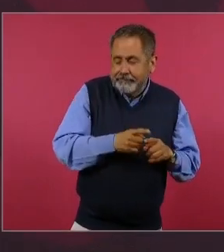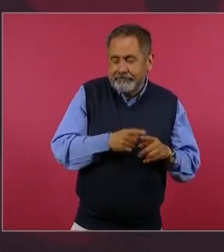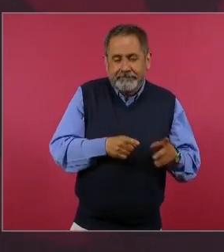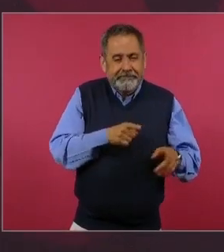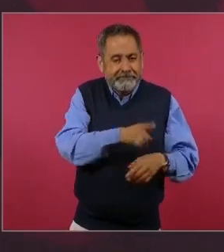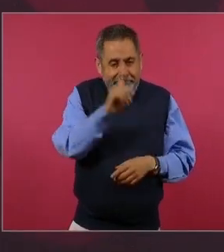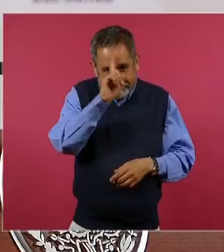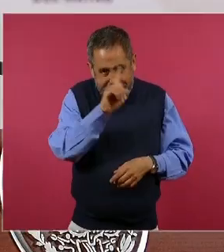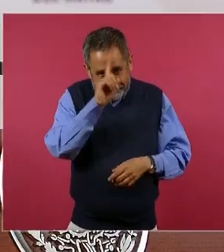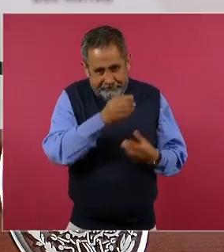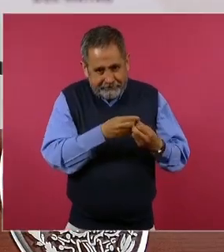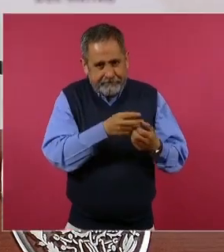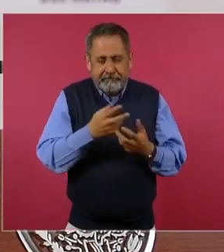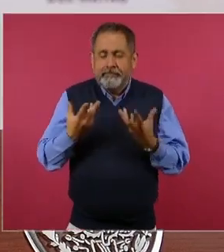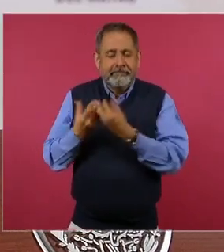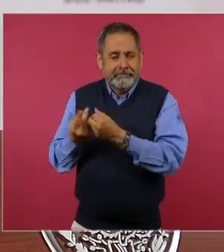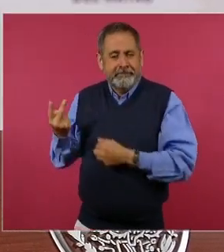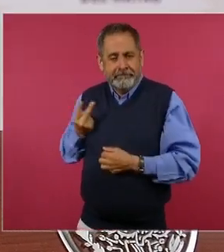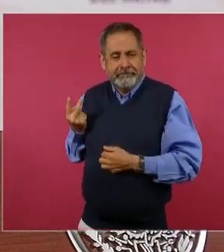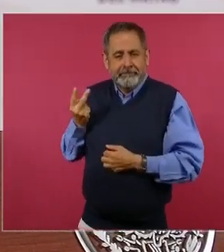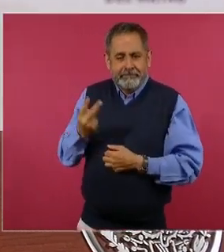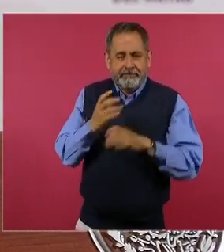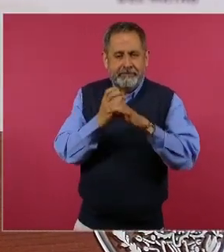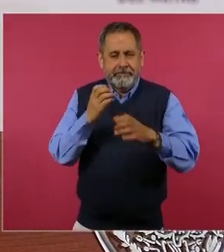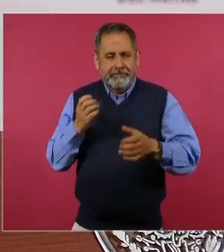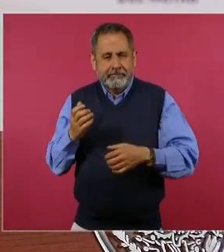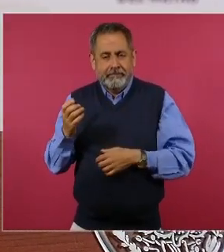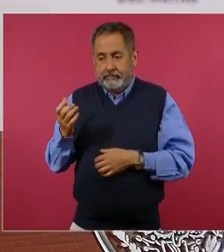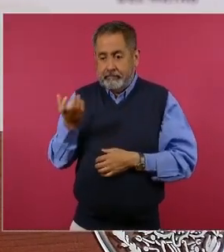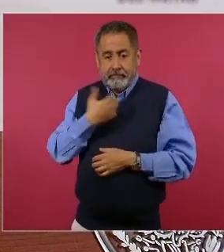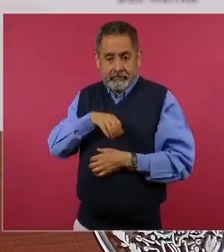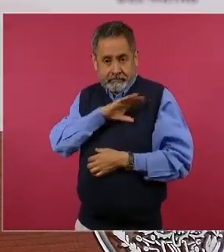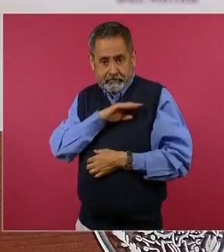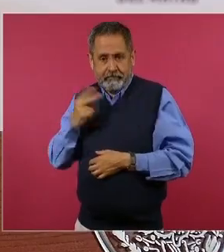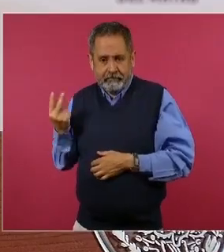Le anda dando. Veníamos los dos, la camioneta, Claudia y yo.